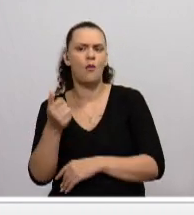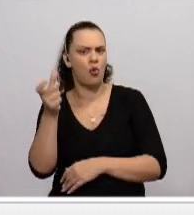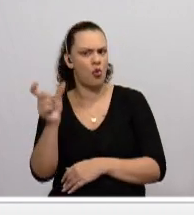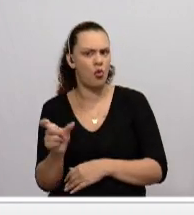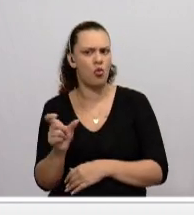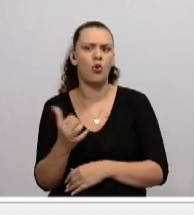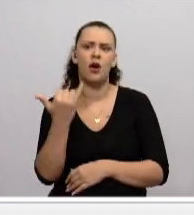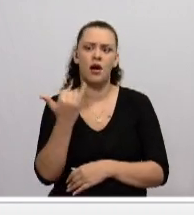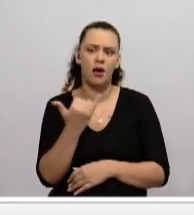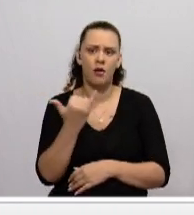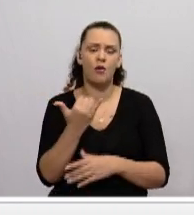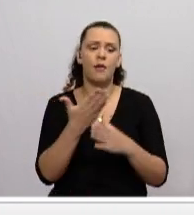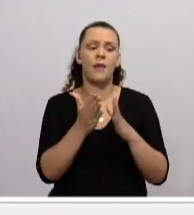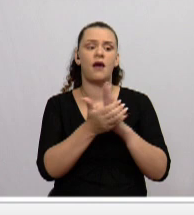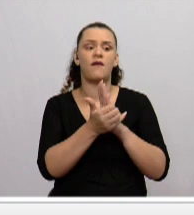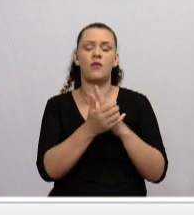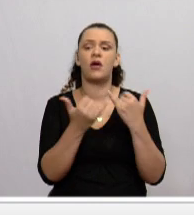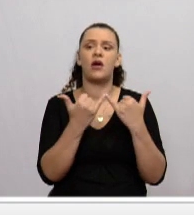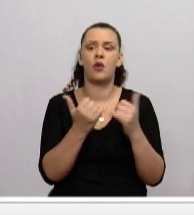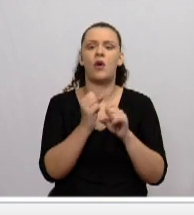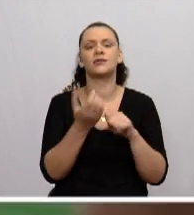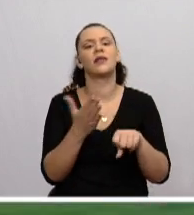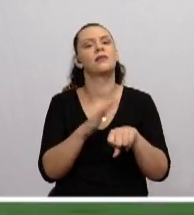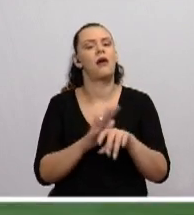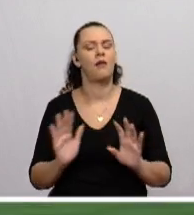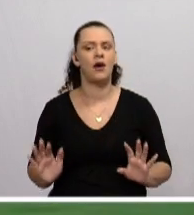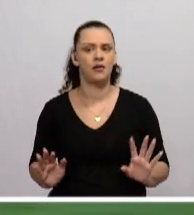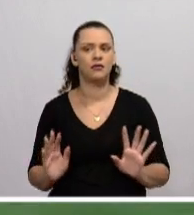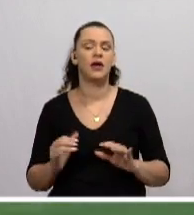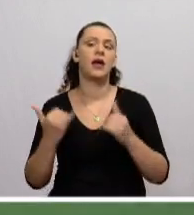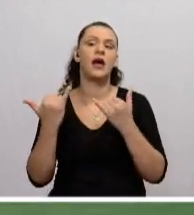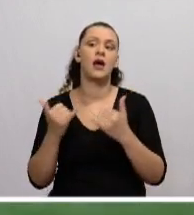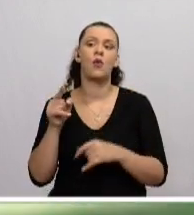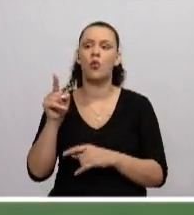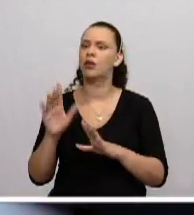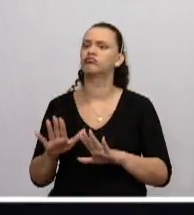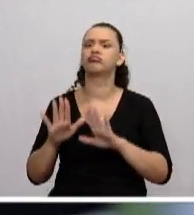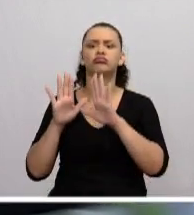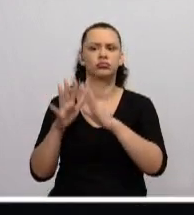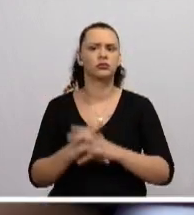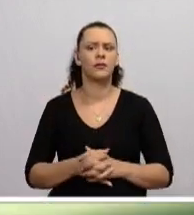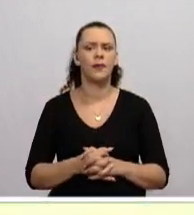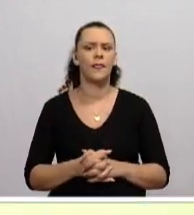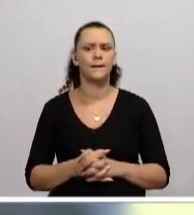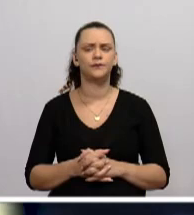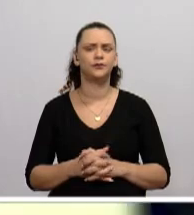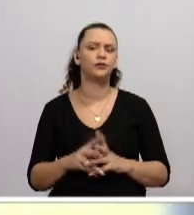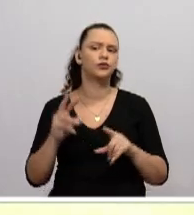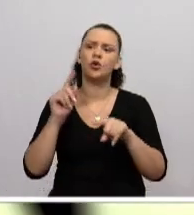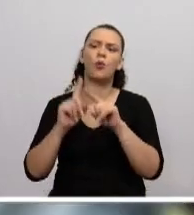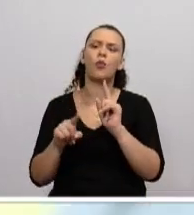ahora está la parte del rendimiento actual que a veces hace trampa porque la actualidad de él es excelente y no podemos